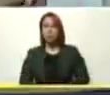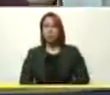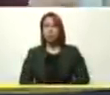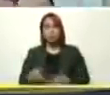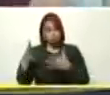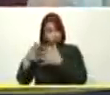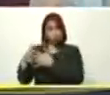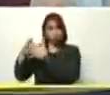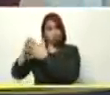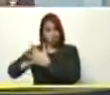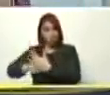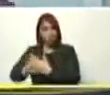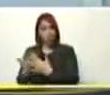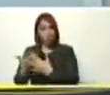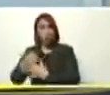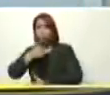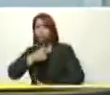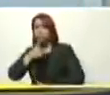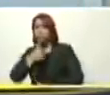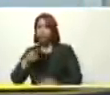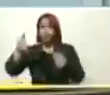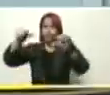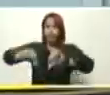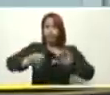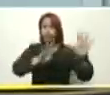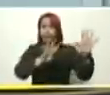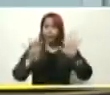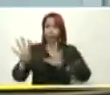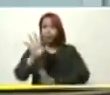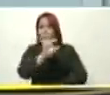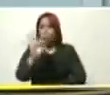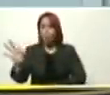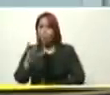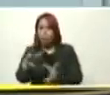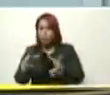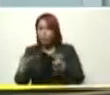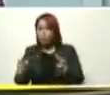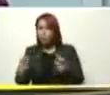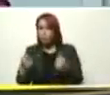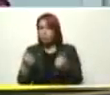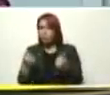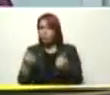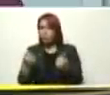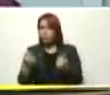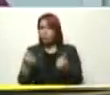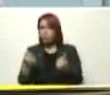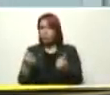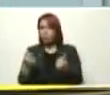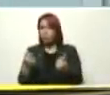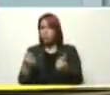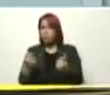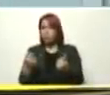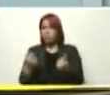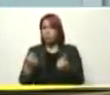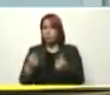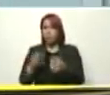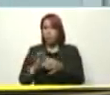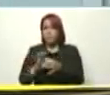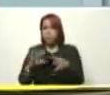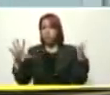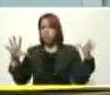¿Estados Unidos podría aguantar la caída del 99% de sus ingresos? Se partiría en mil pedazos Estados